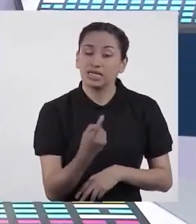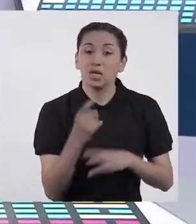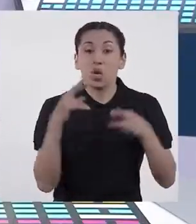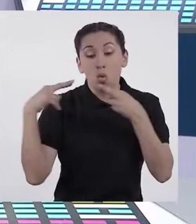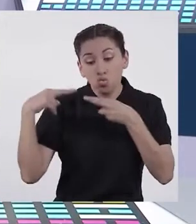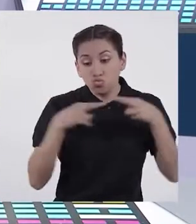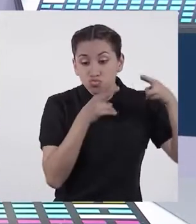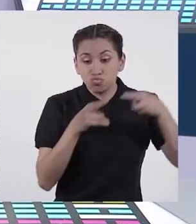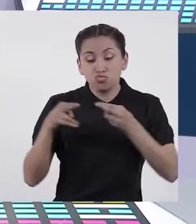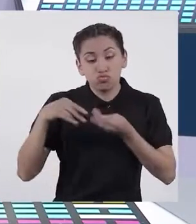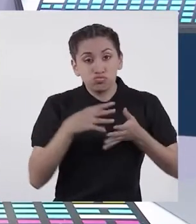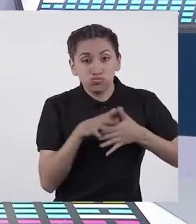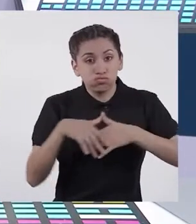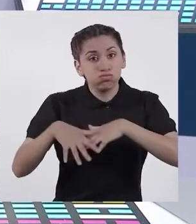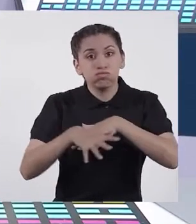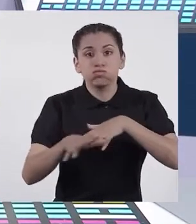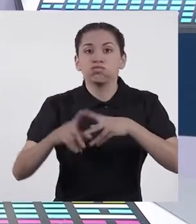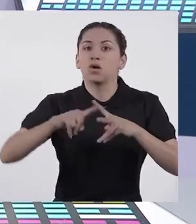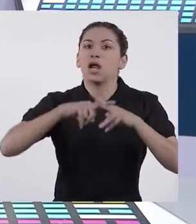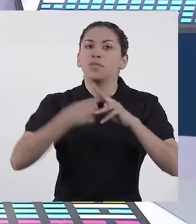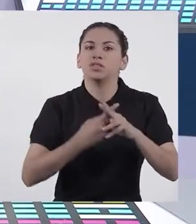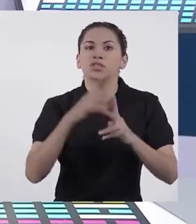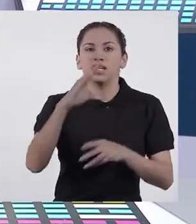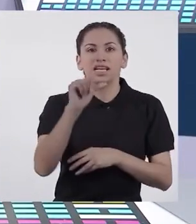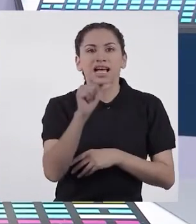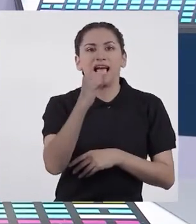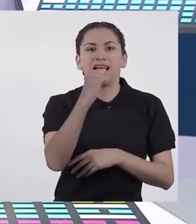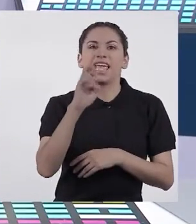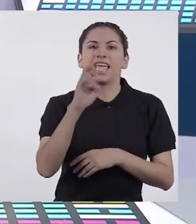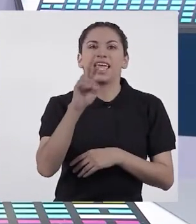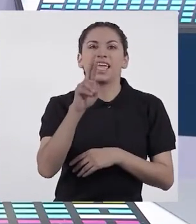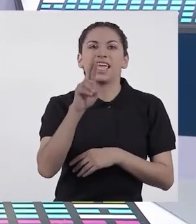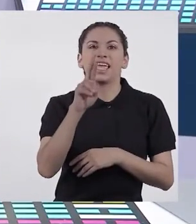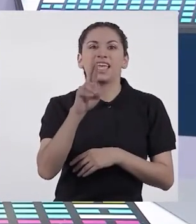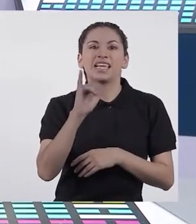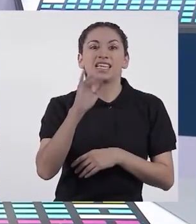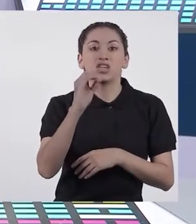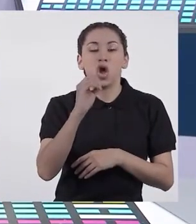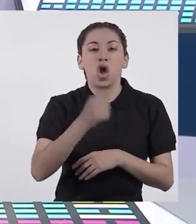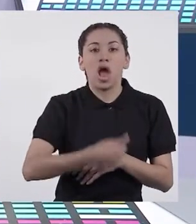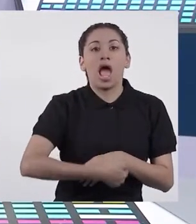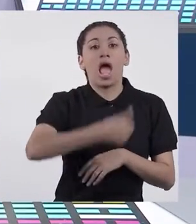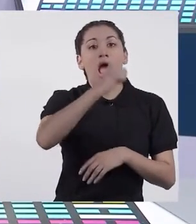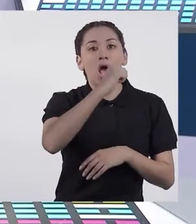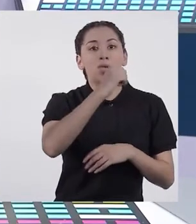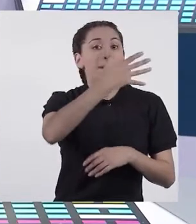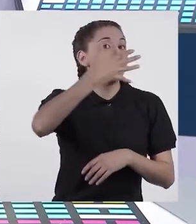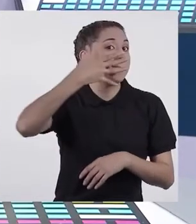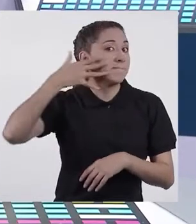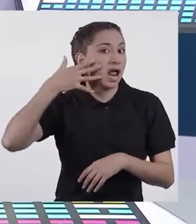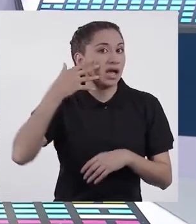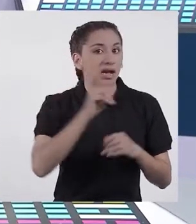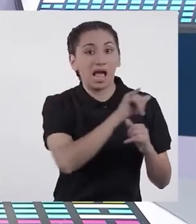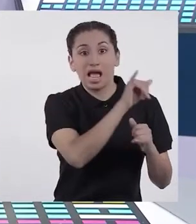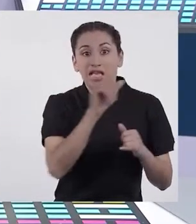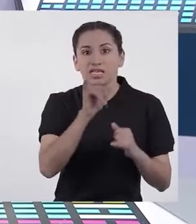el huaico se originó desde el caserío de Agua Blanca y llegó hasta el caserío de Hualtacal,